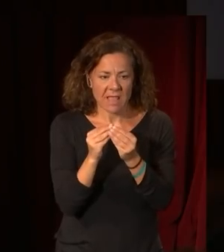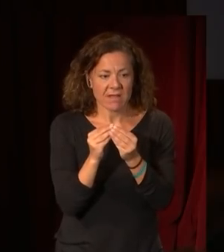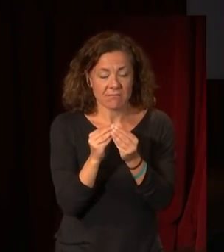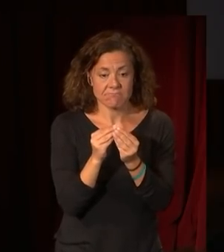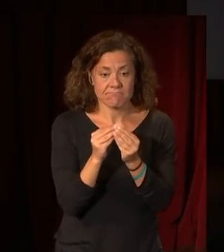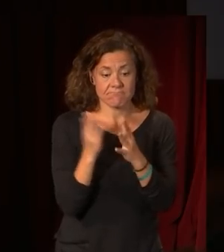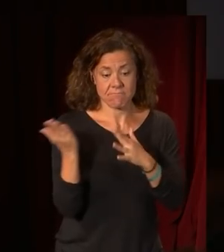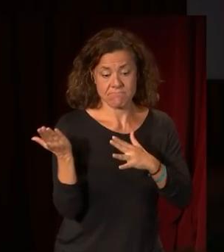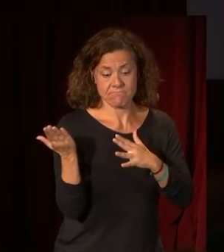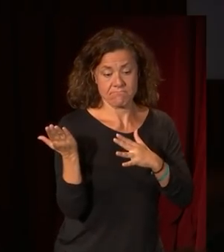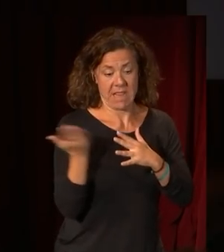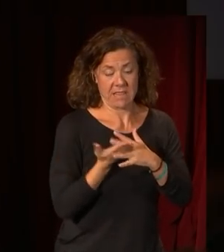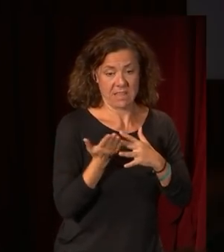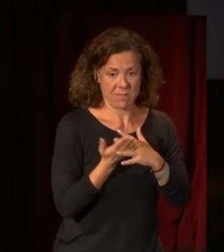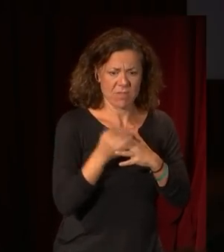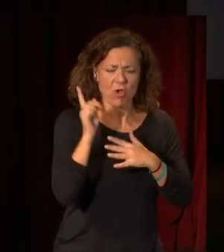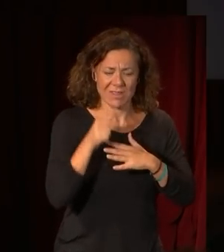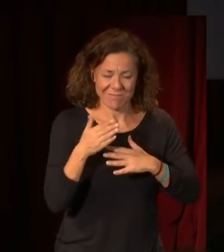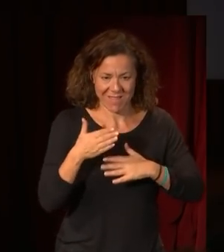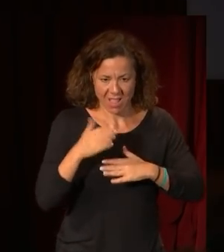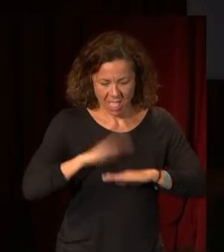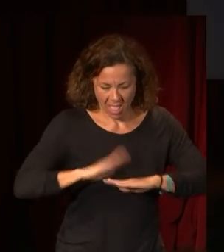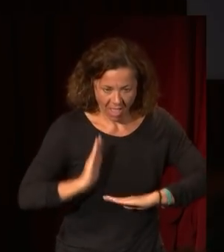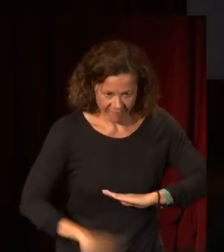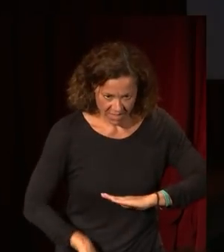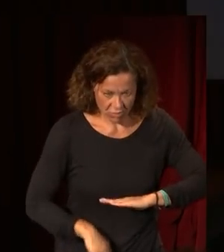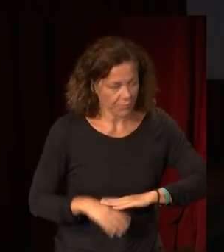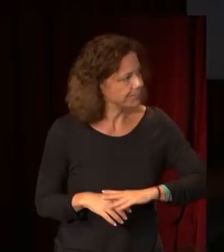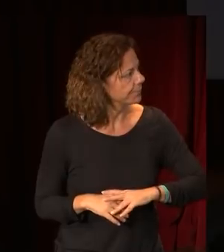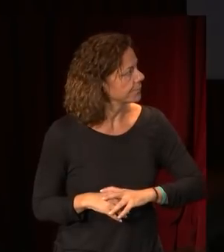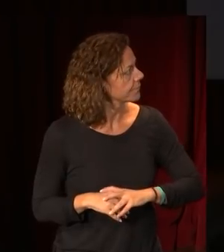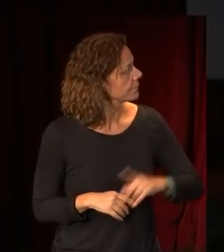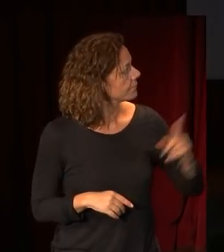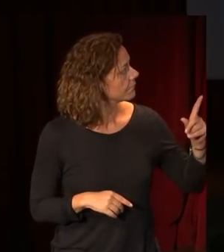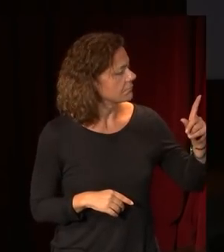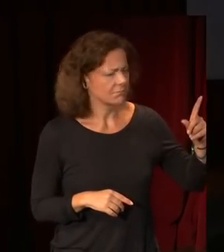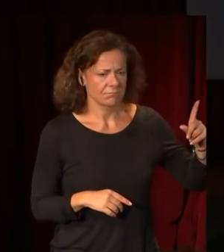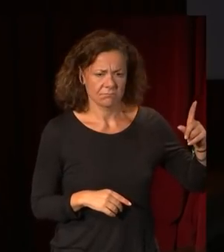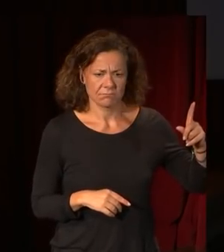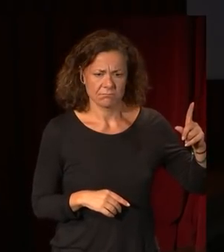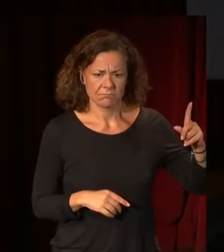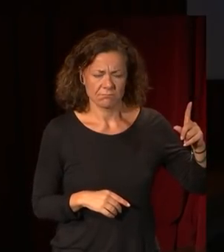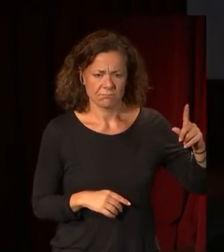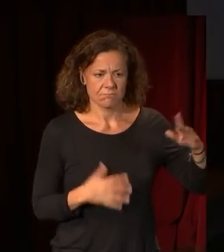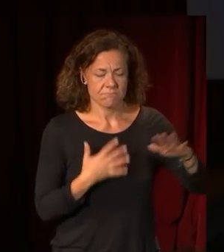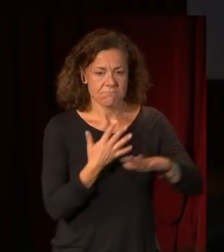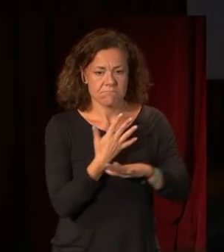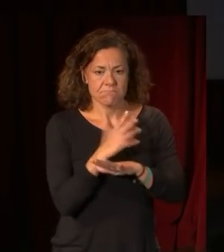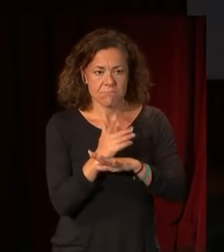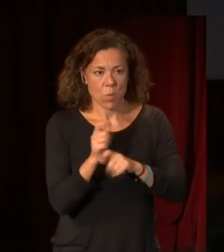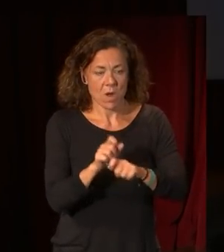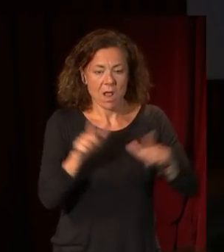intermedio y incluso el plano bajo una un paisaje que está puntuado por esta